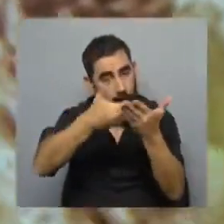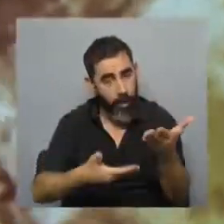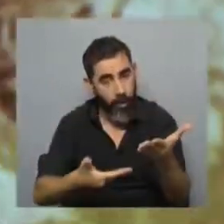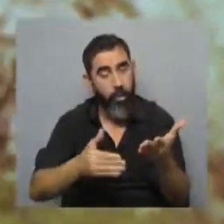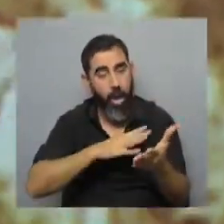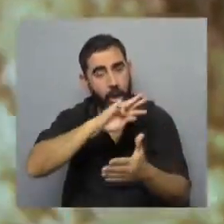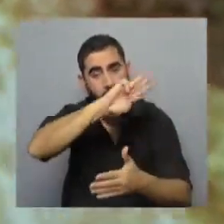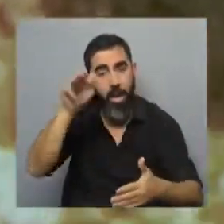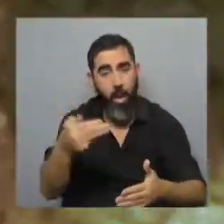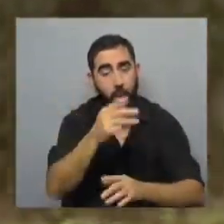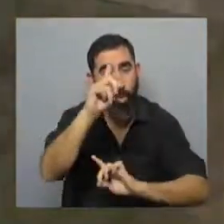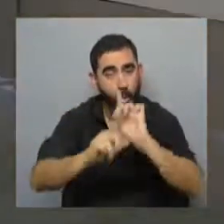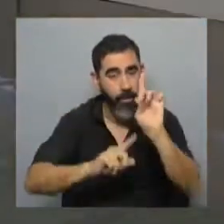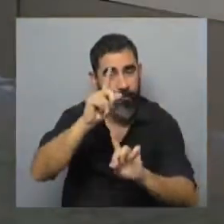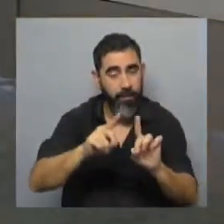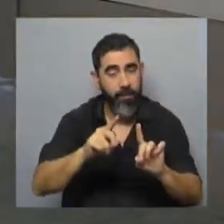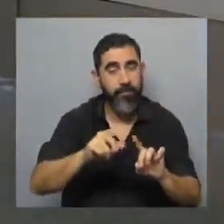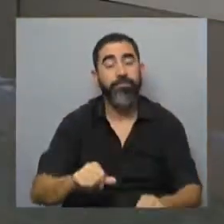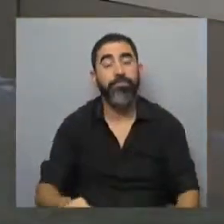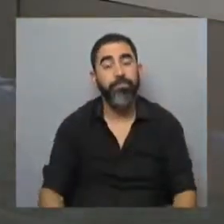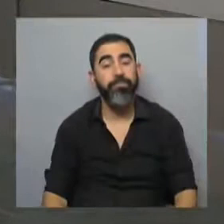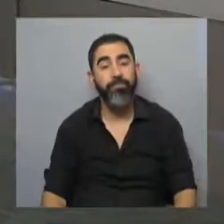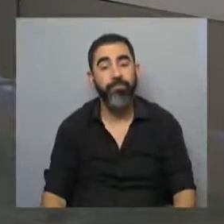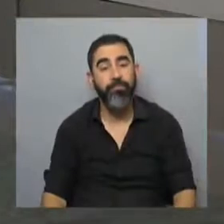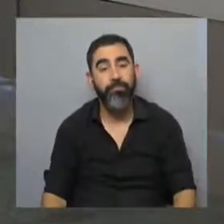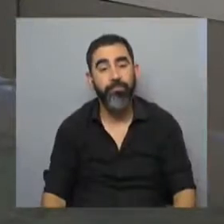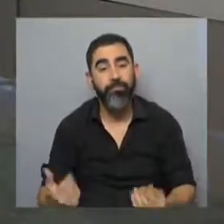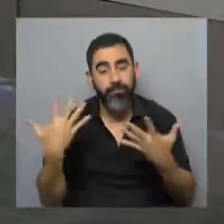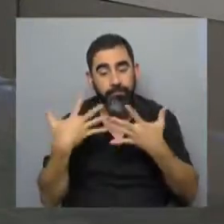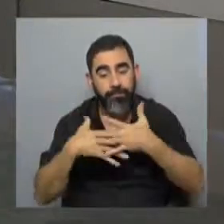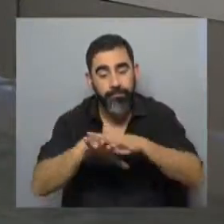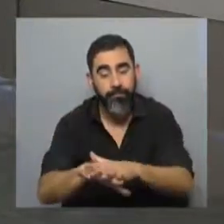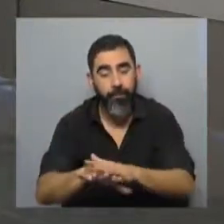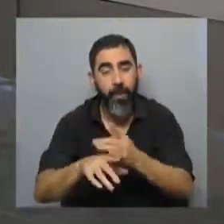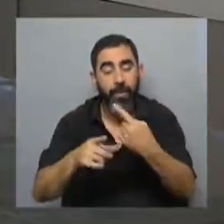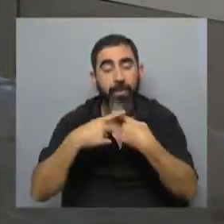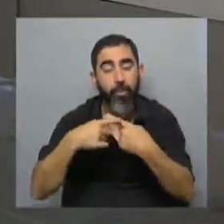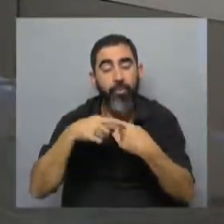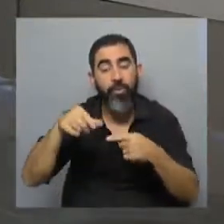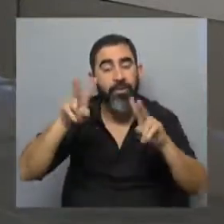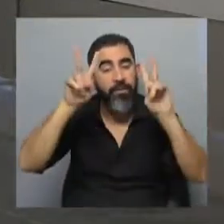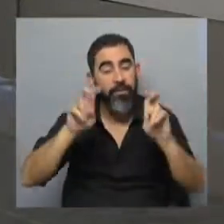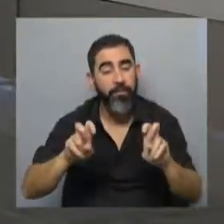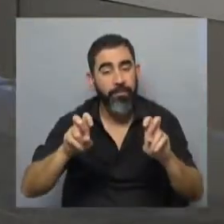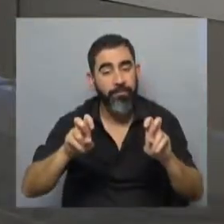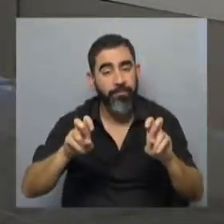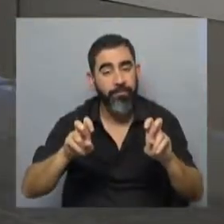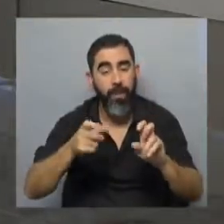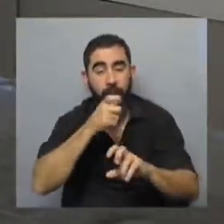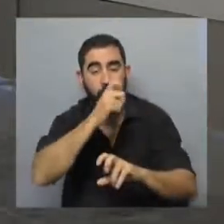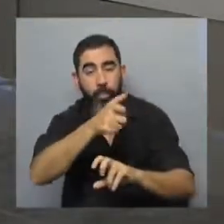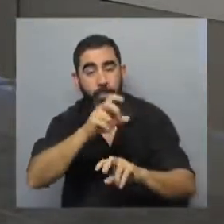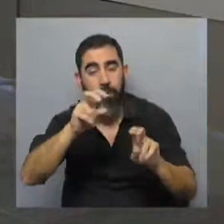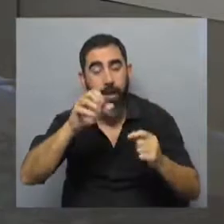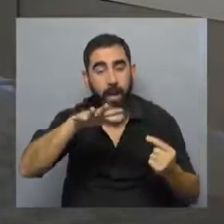disponible en la página web de la universidad que trata de integrar a la discusión pública el tratamiento del tema argumentos desde el punto de